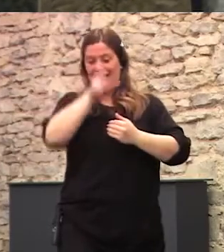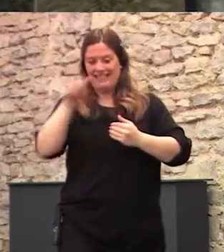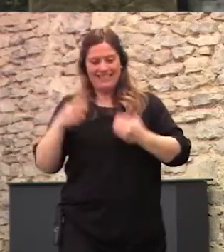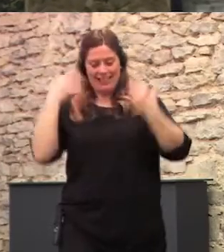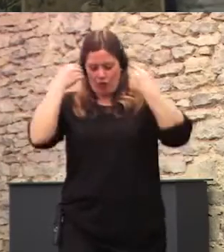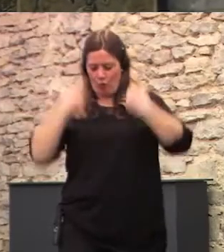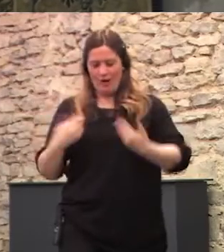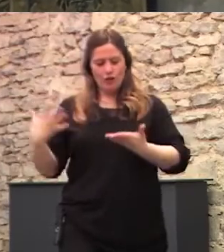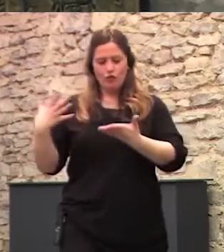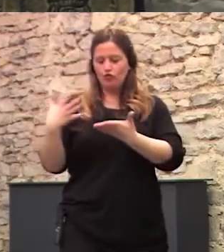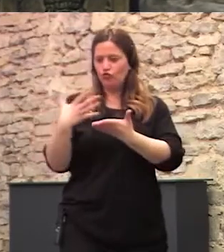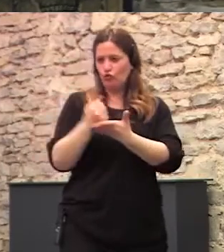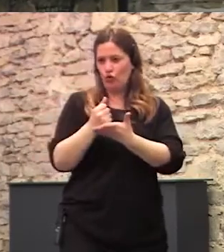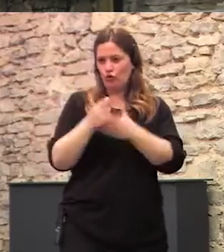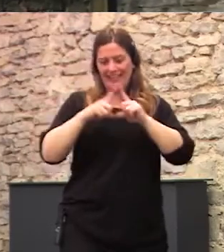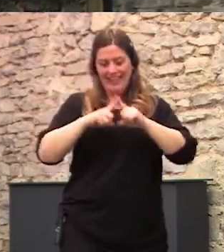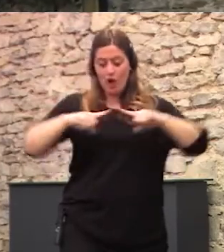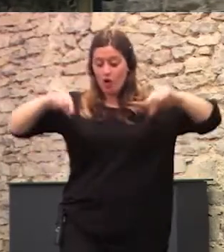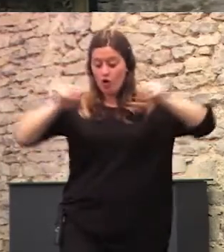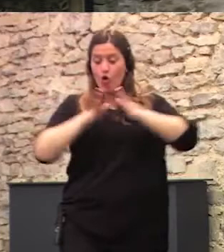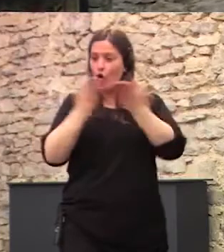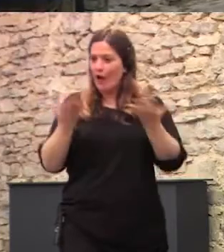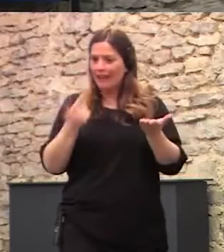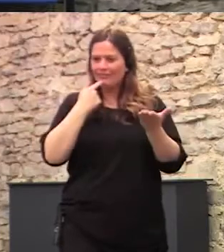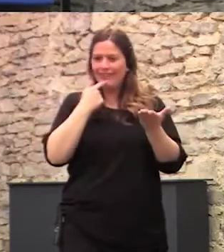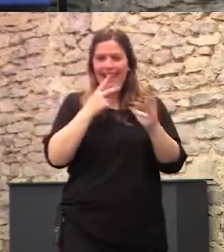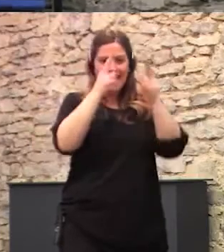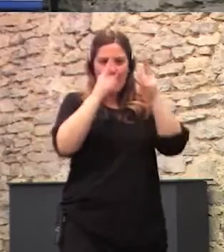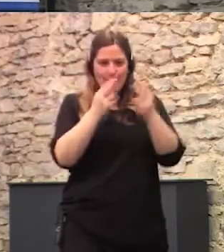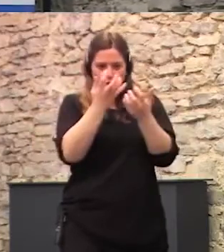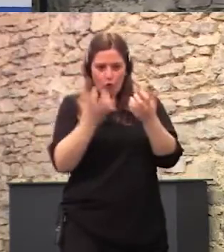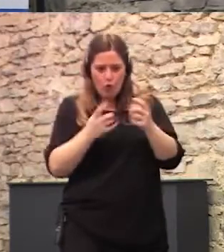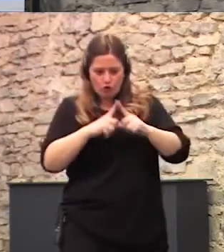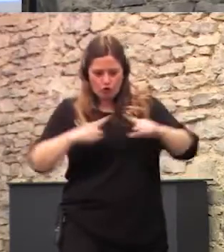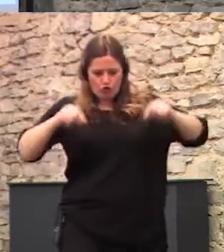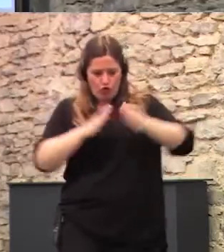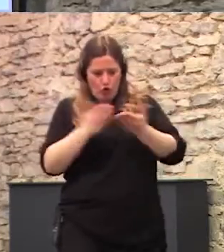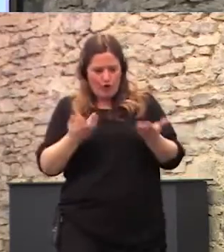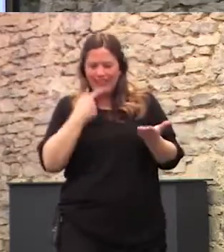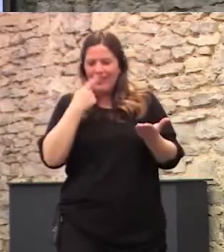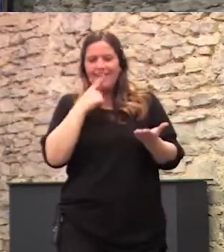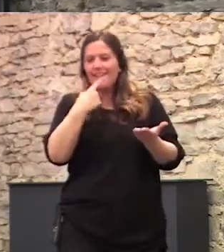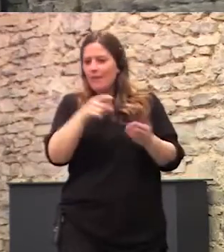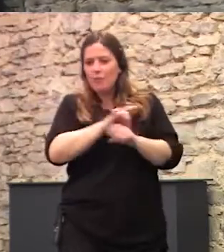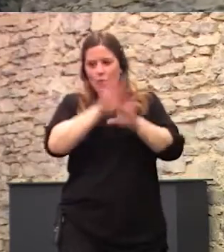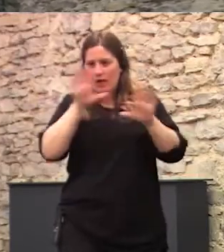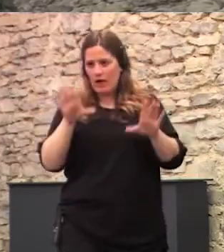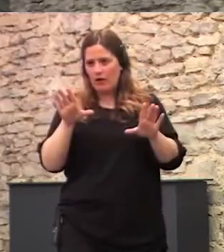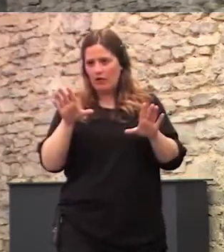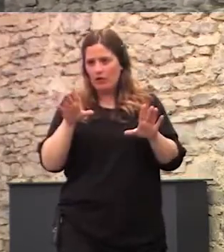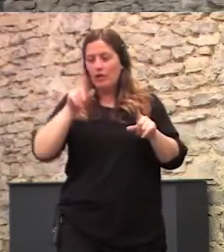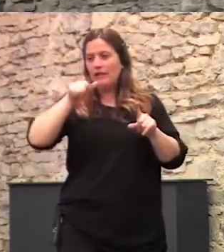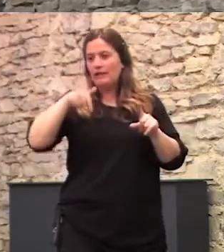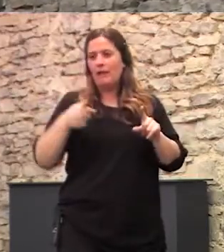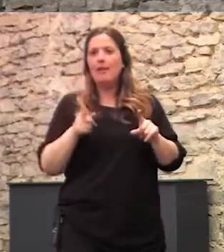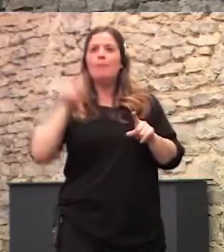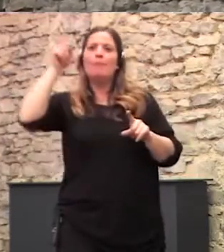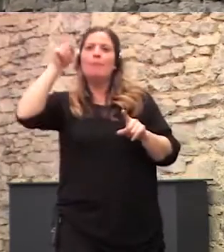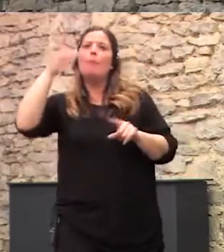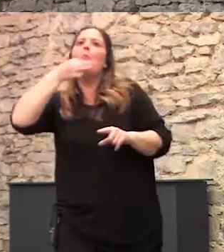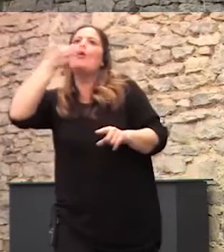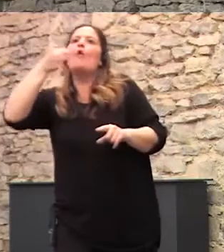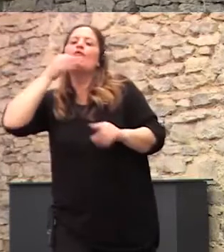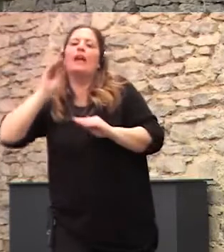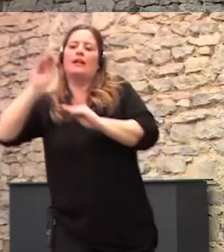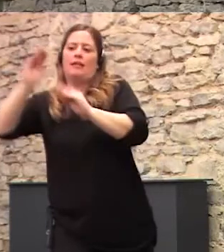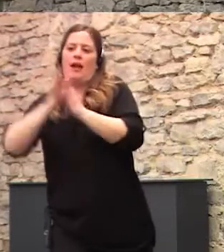hay versículos que lo dejan claro, tanto versículos del Corán como dichos del profeta. Luego, la